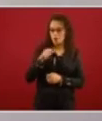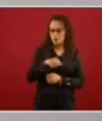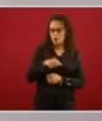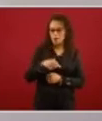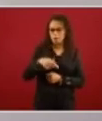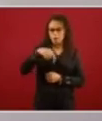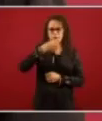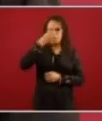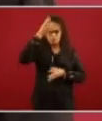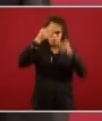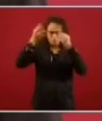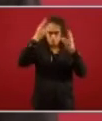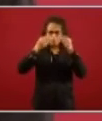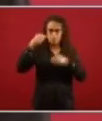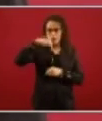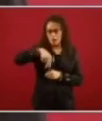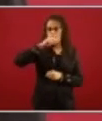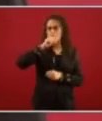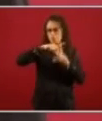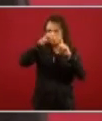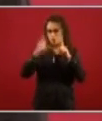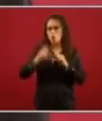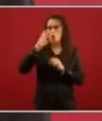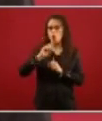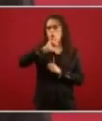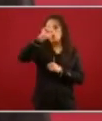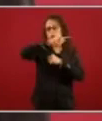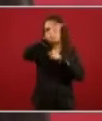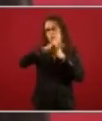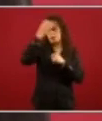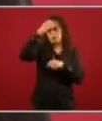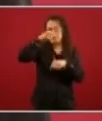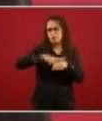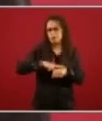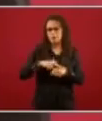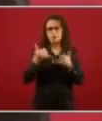de México y del extranjero ya no